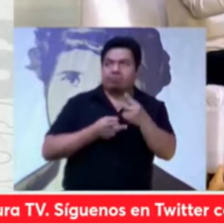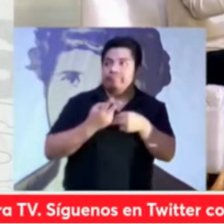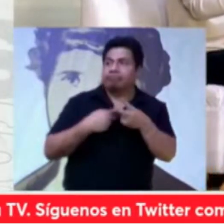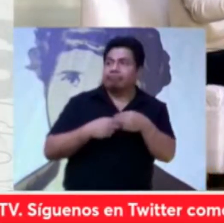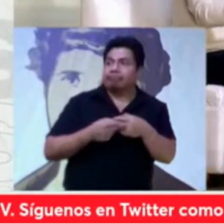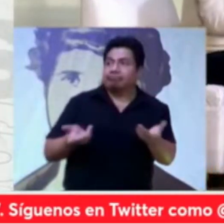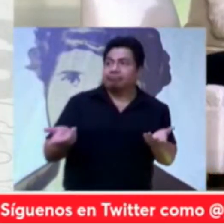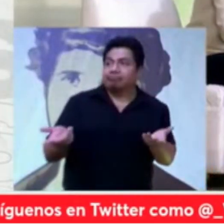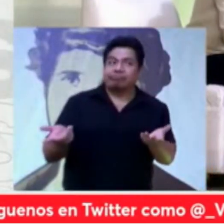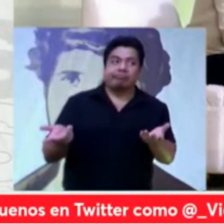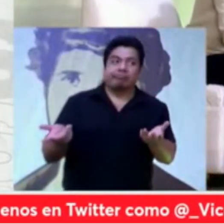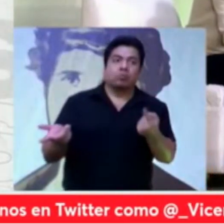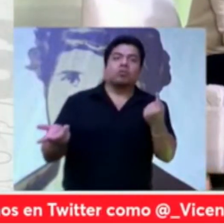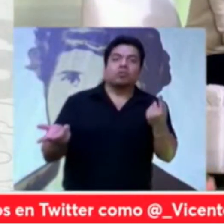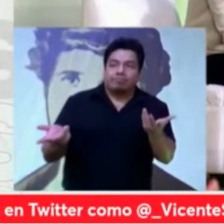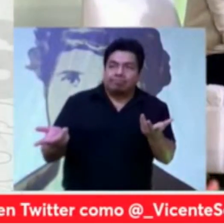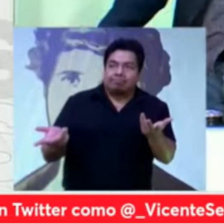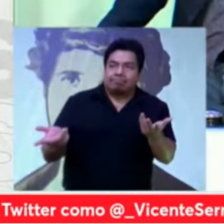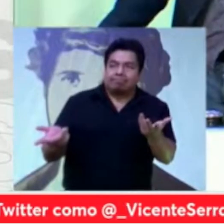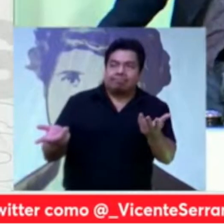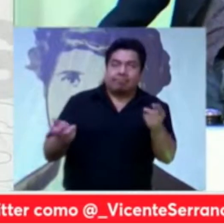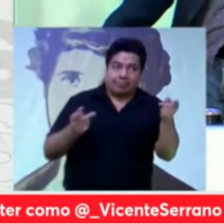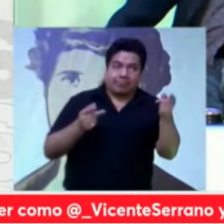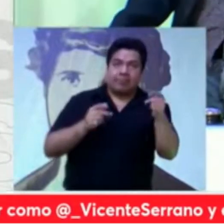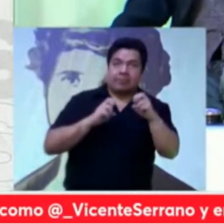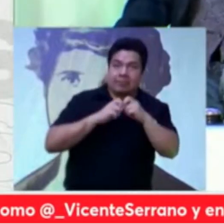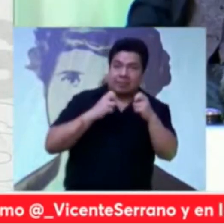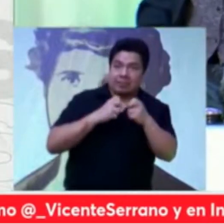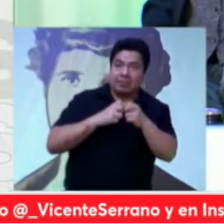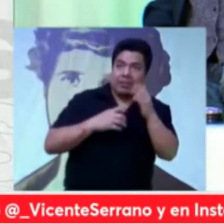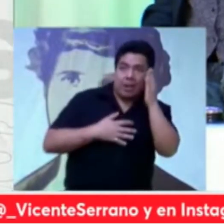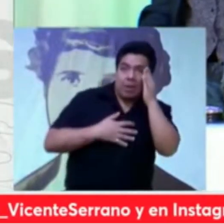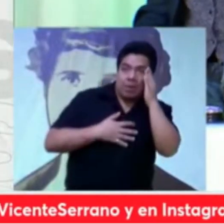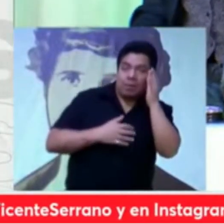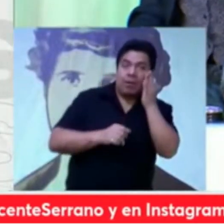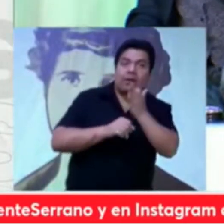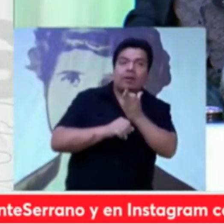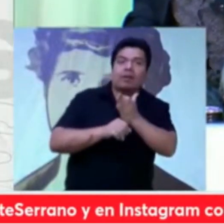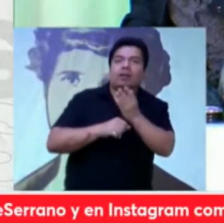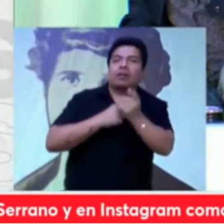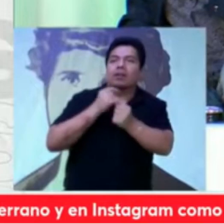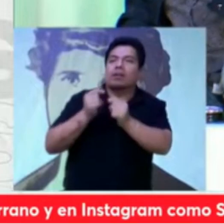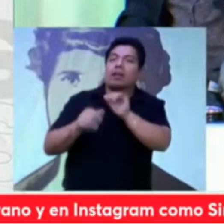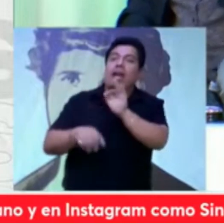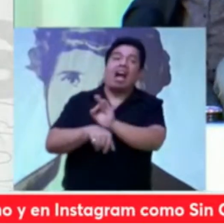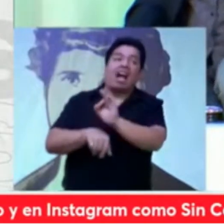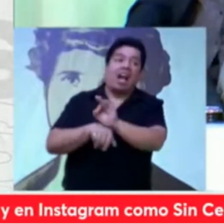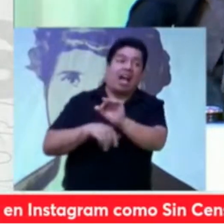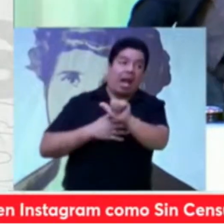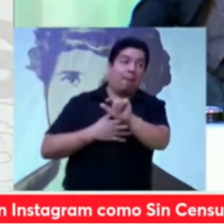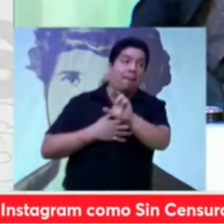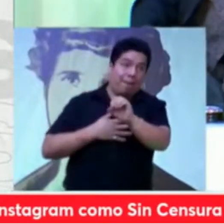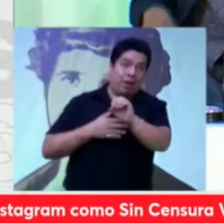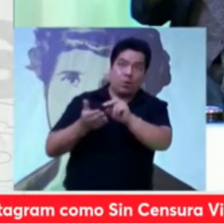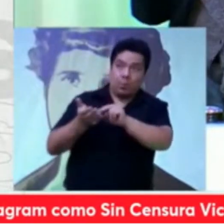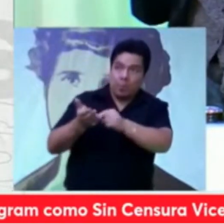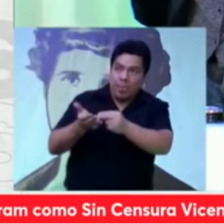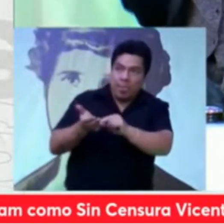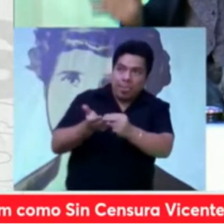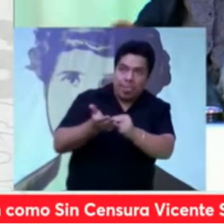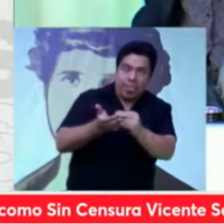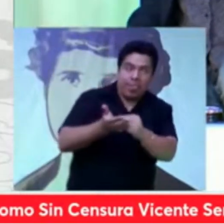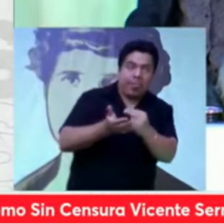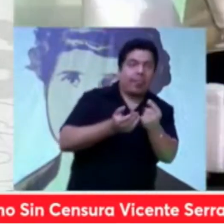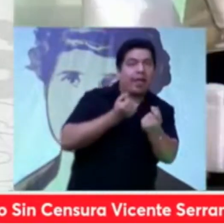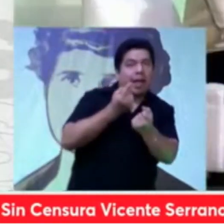Bueno lo que pasa es que la ministra estás Este firmando algunos amparos tiene algunas cosas